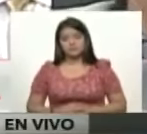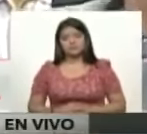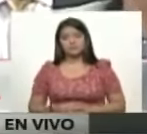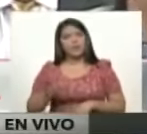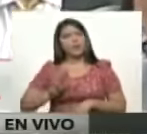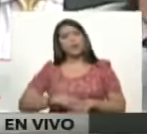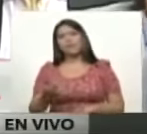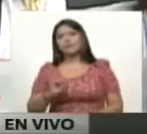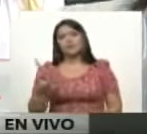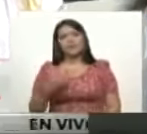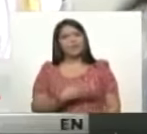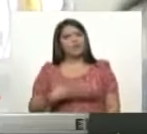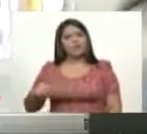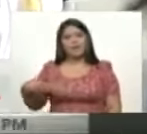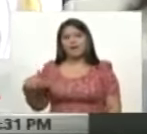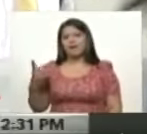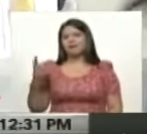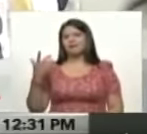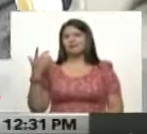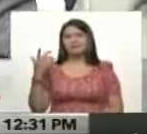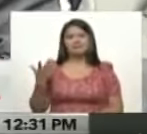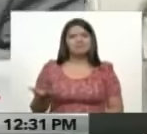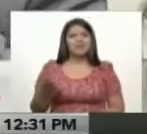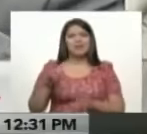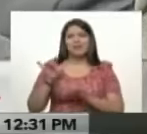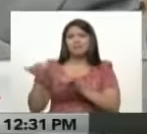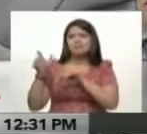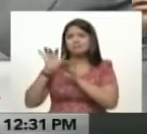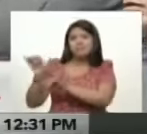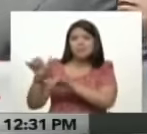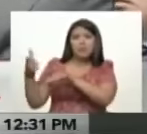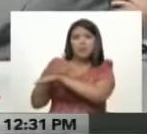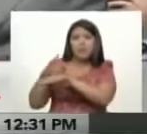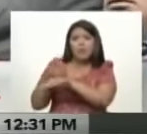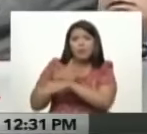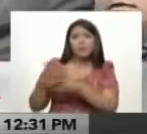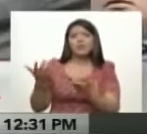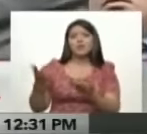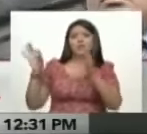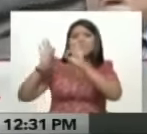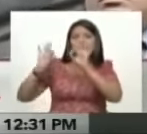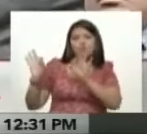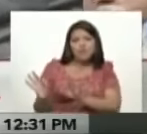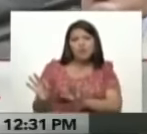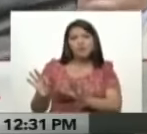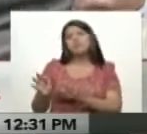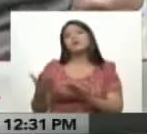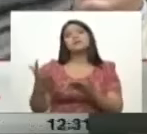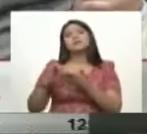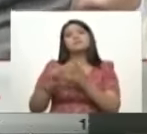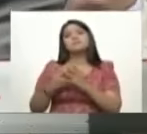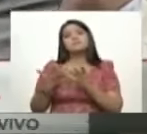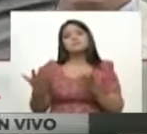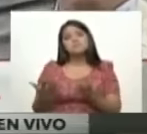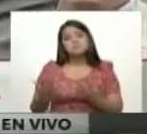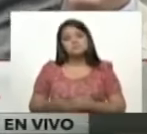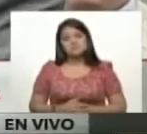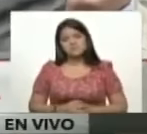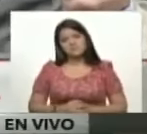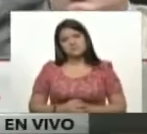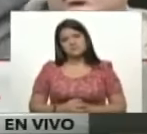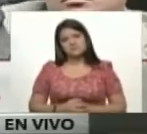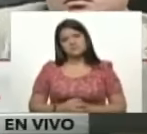no quiere seguir teniendo en el gobierno a un modelo que representa